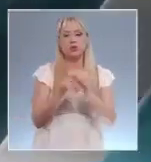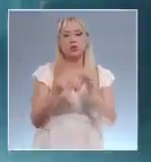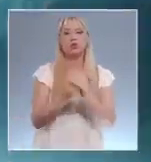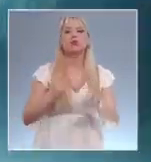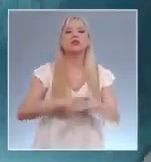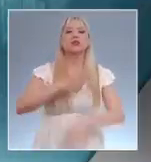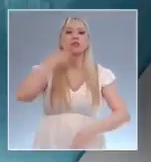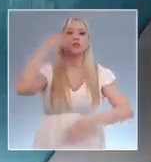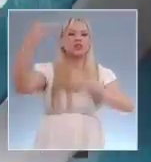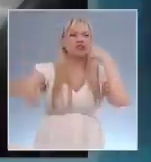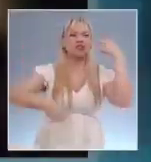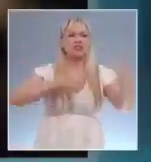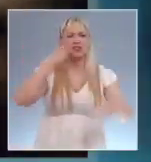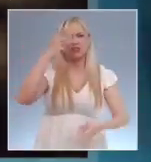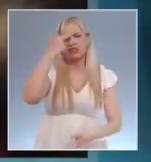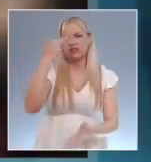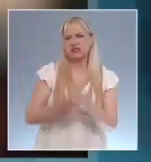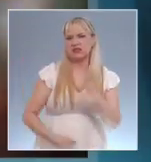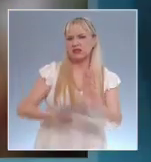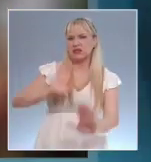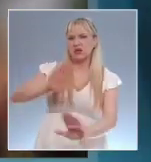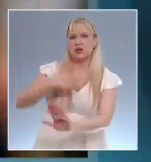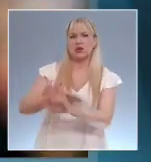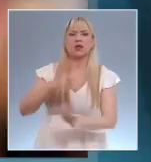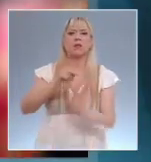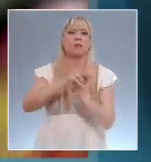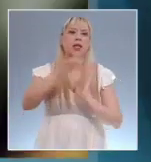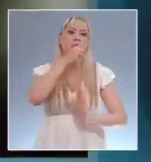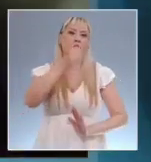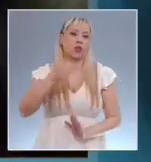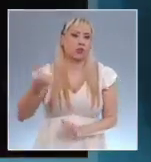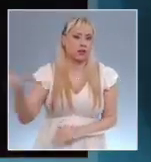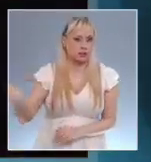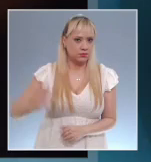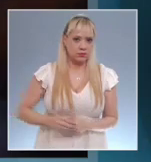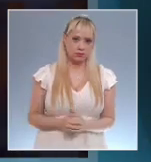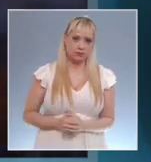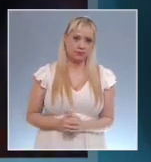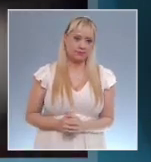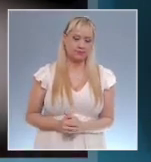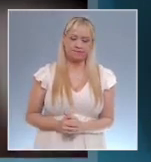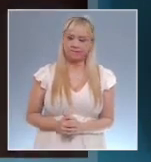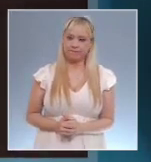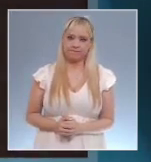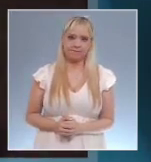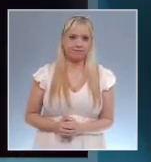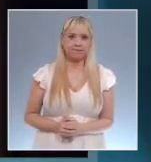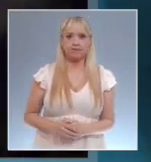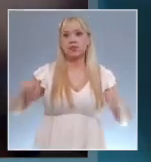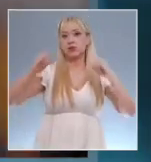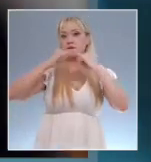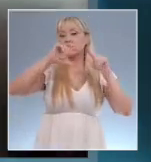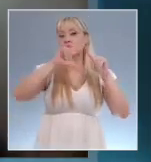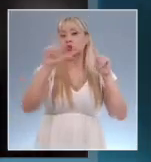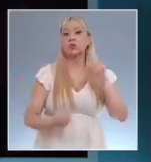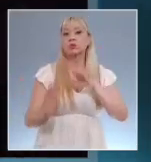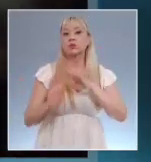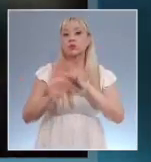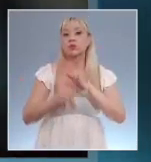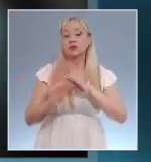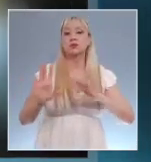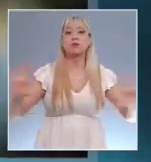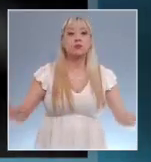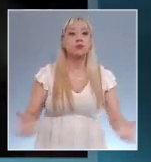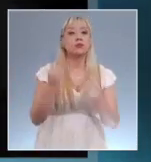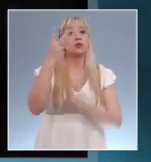comunicador. El Instituto Nacional de Migración rescató a 231 migrantes que viajaban en la caja de un tráiler en